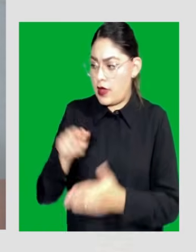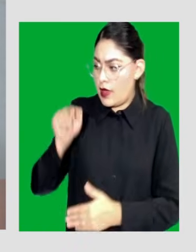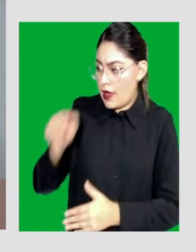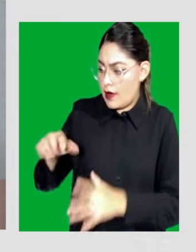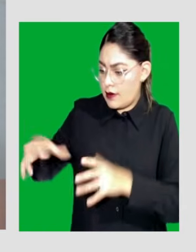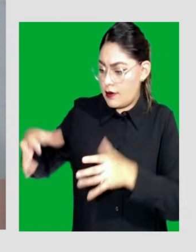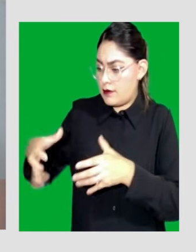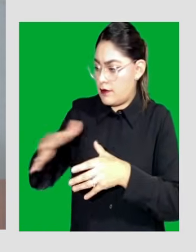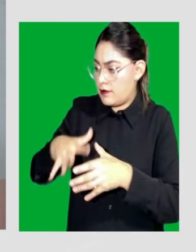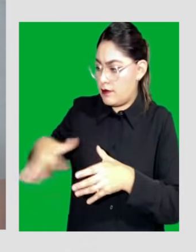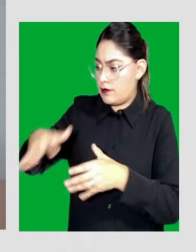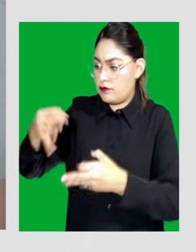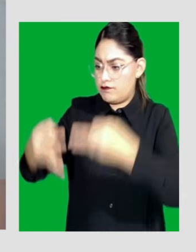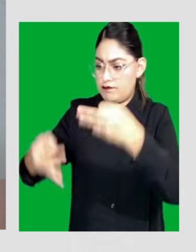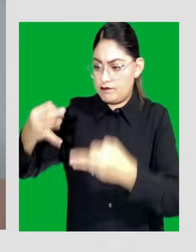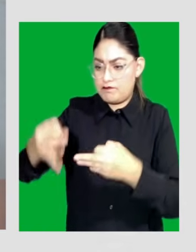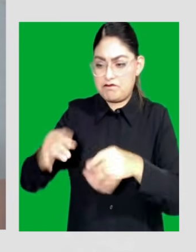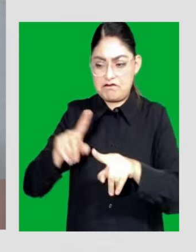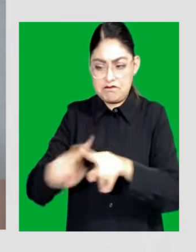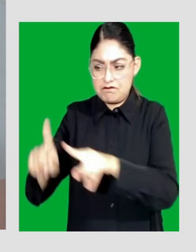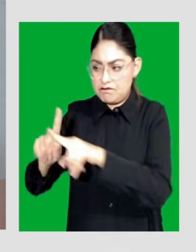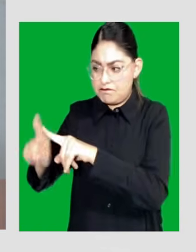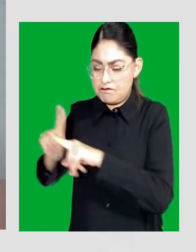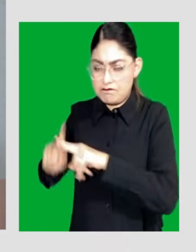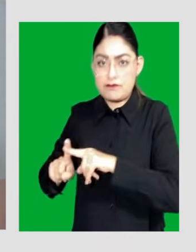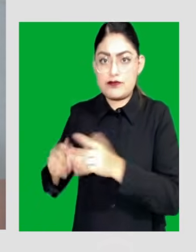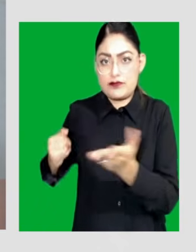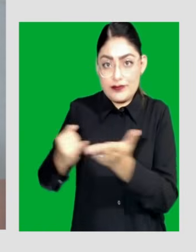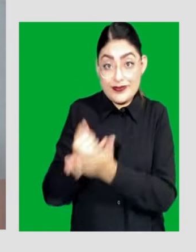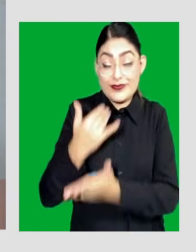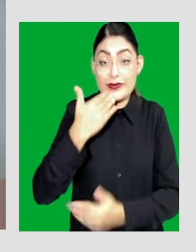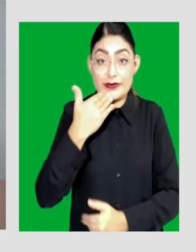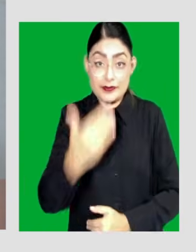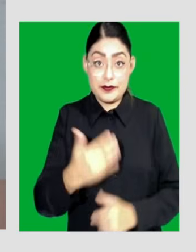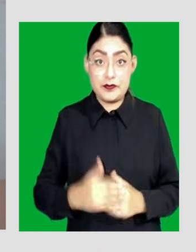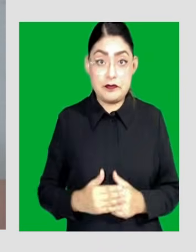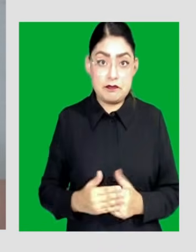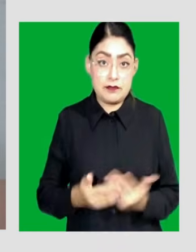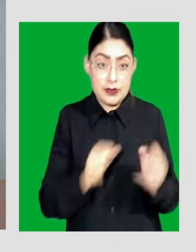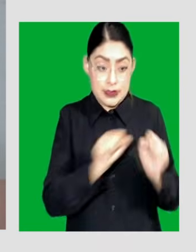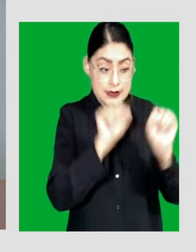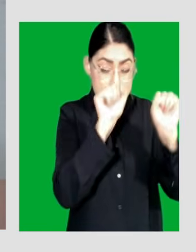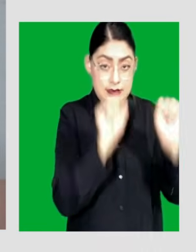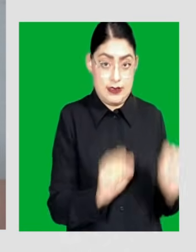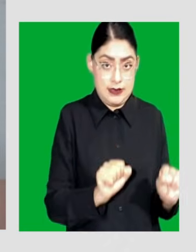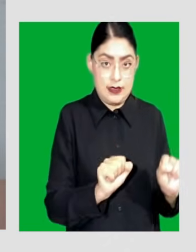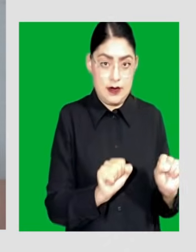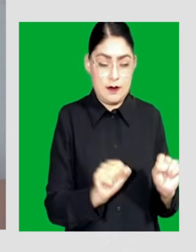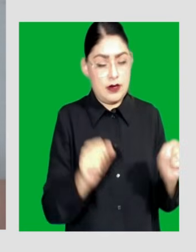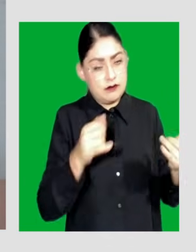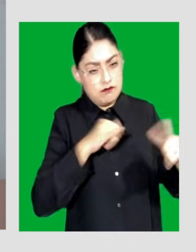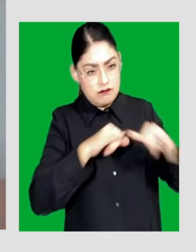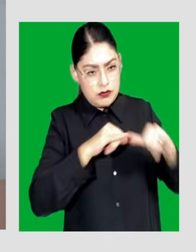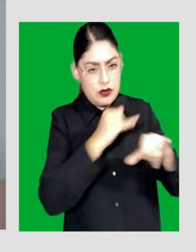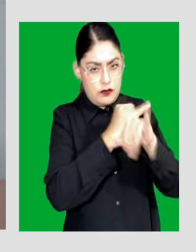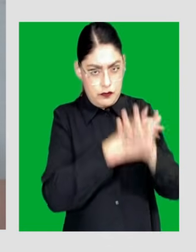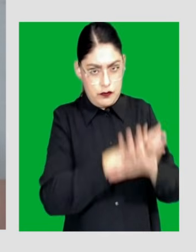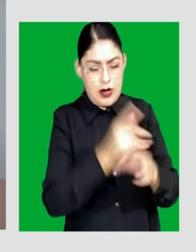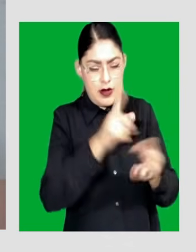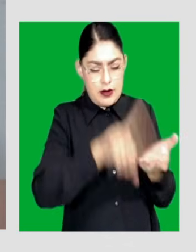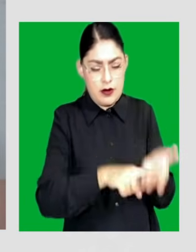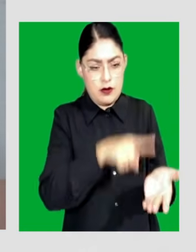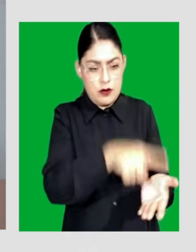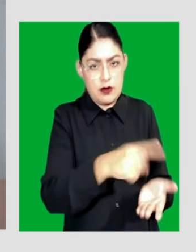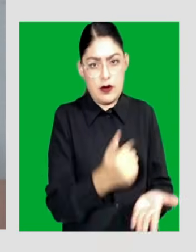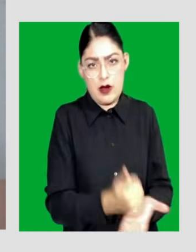la toma de decisiones informadas en varios contextos judiciales. Estos sistemas